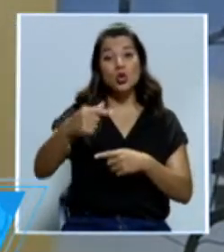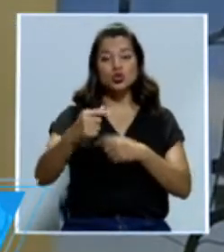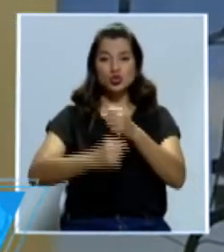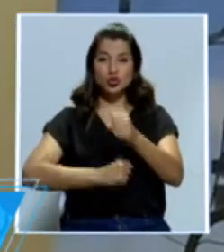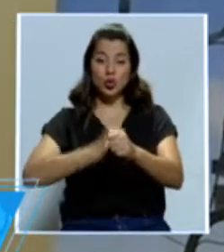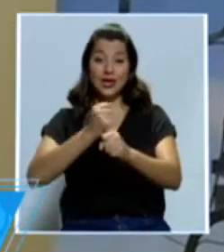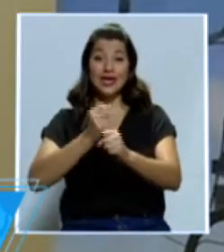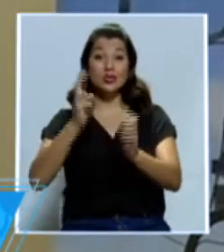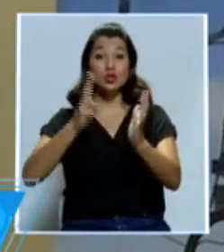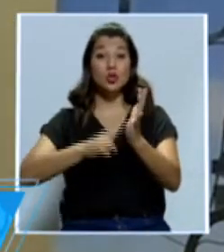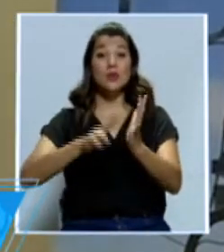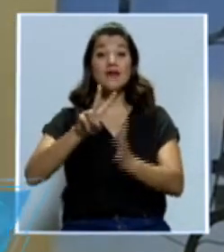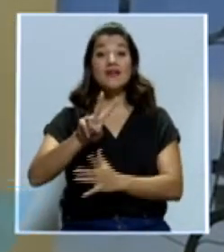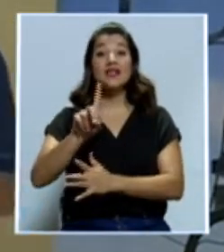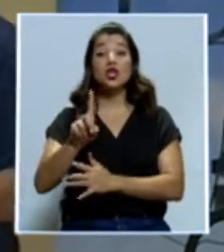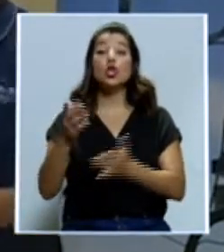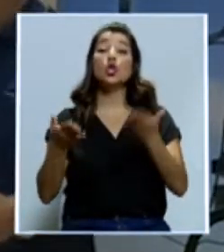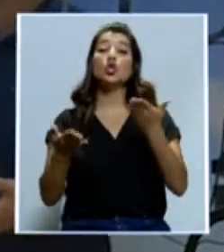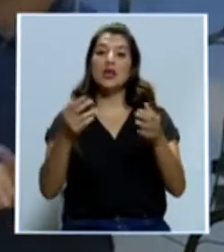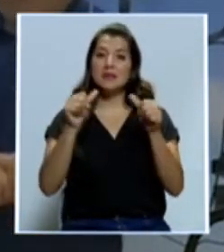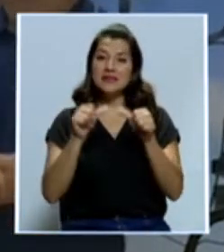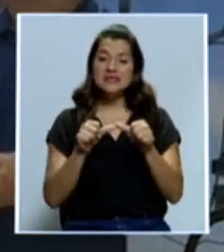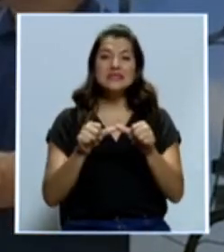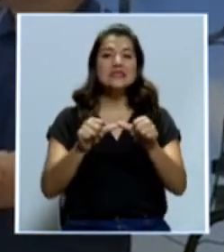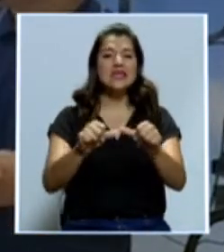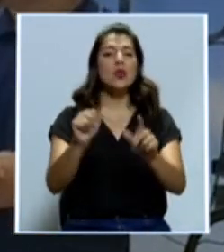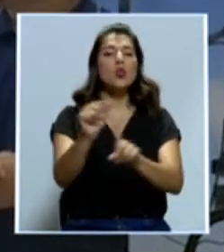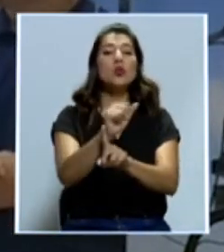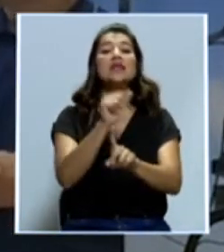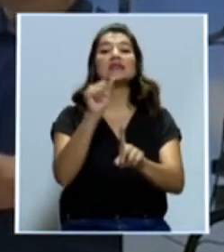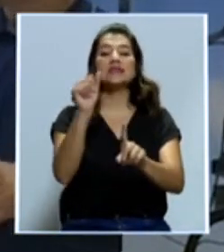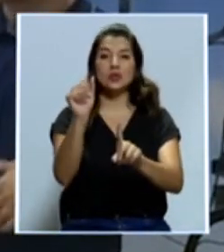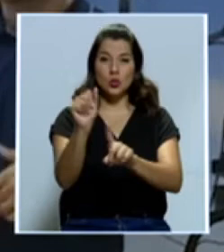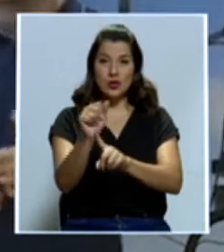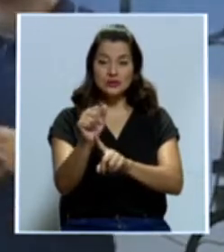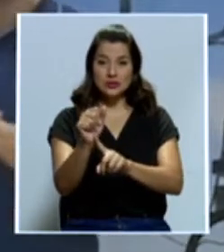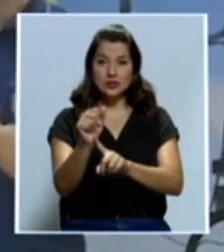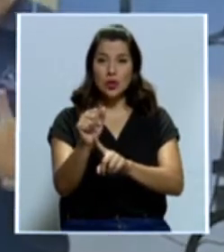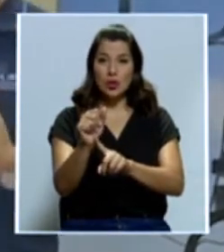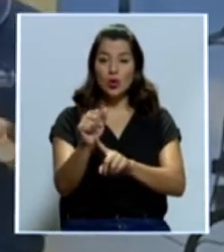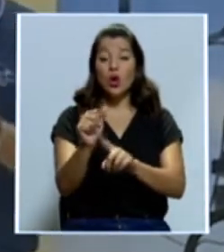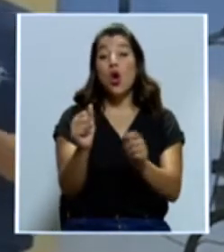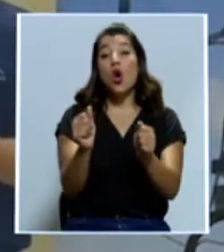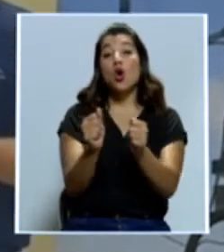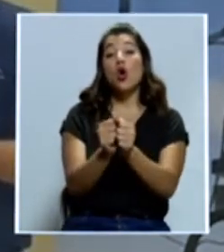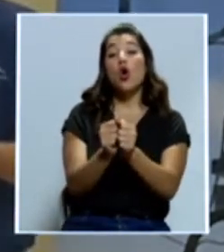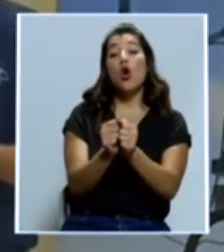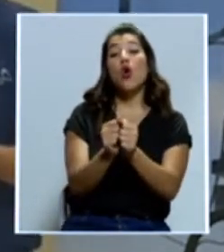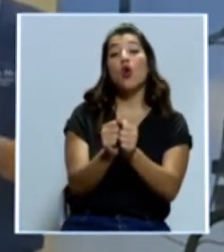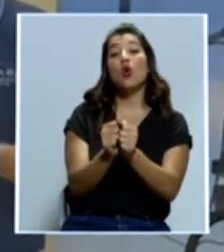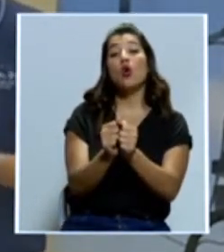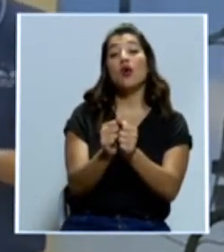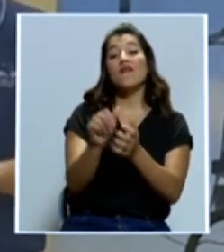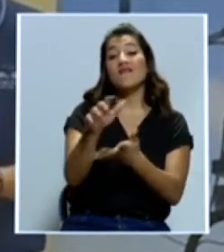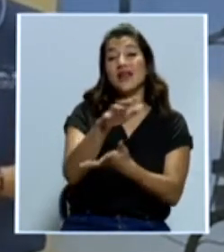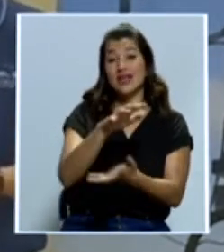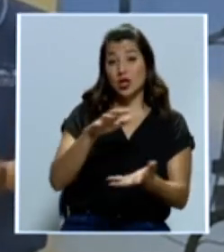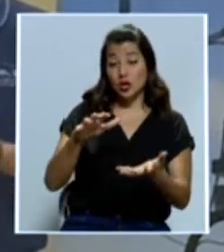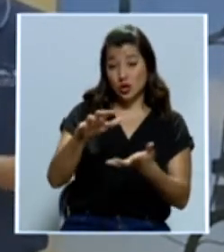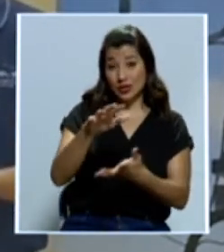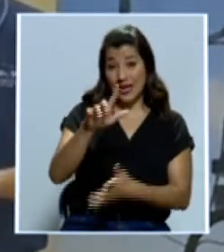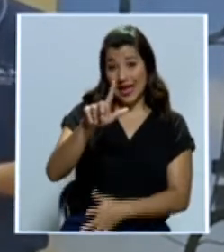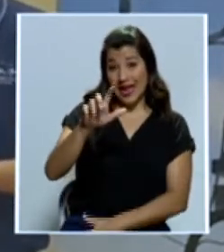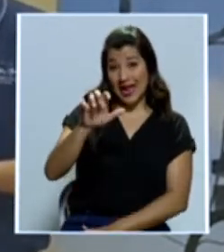mayor probabilidad es que se mantenga un panorama bajo un fenómeno de la niña, un fenómeno de Enos, en fase